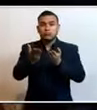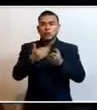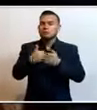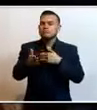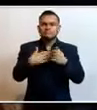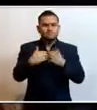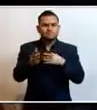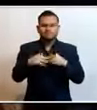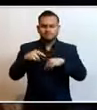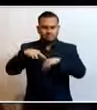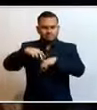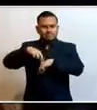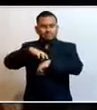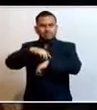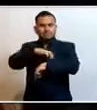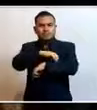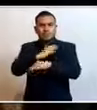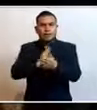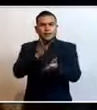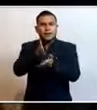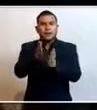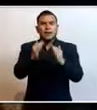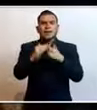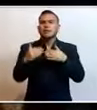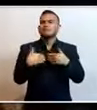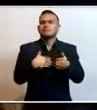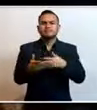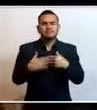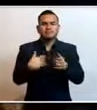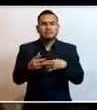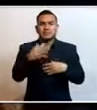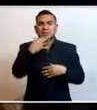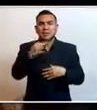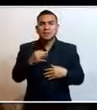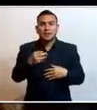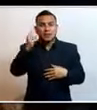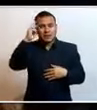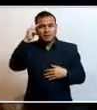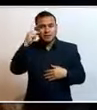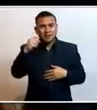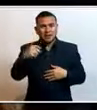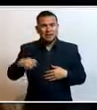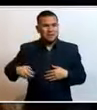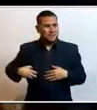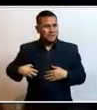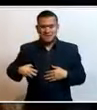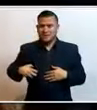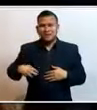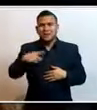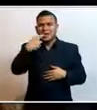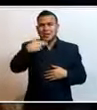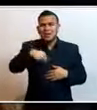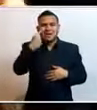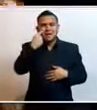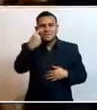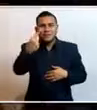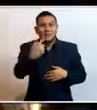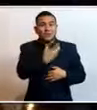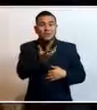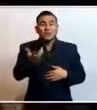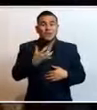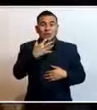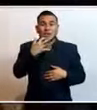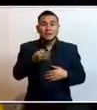quebradas, llegando a las casas de la gente. Y nadie puede decir que estamos mintiendo. Y luego de